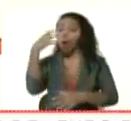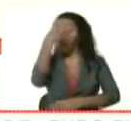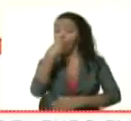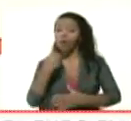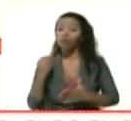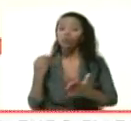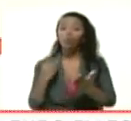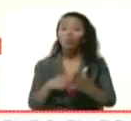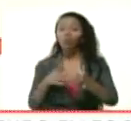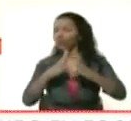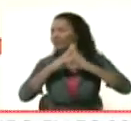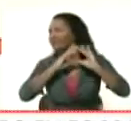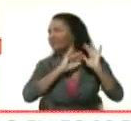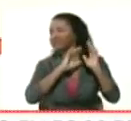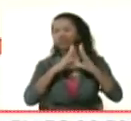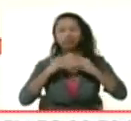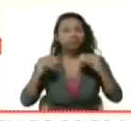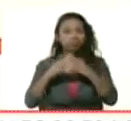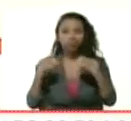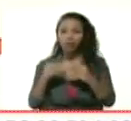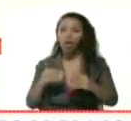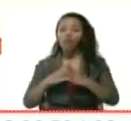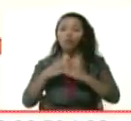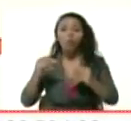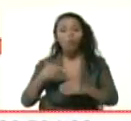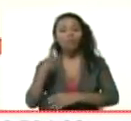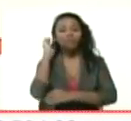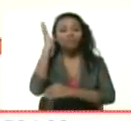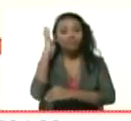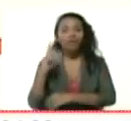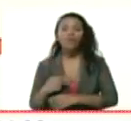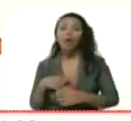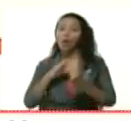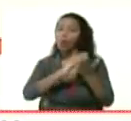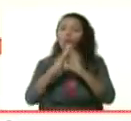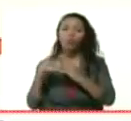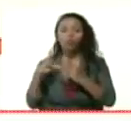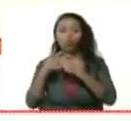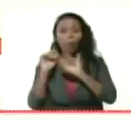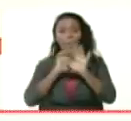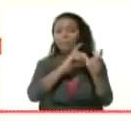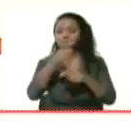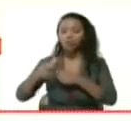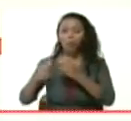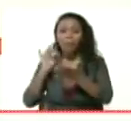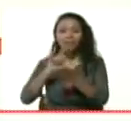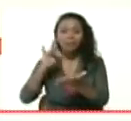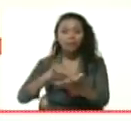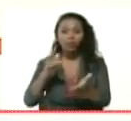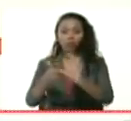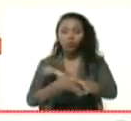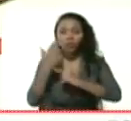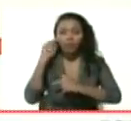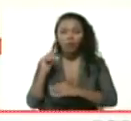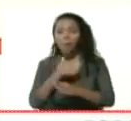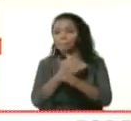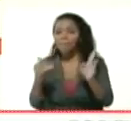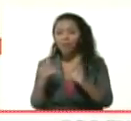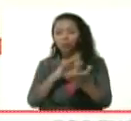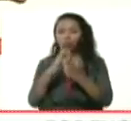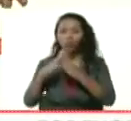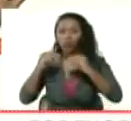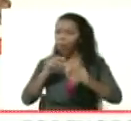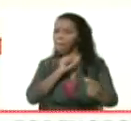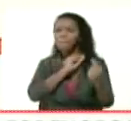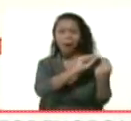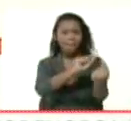juventud, de los parlamentarios, de los comuneros, de los medios comunitarios, todos se